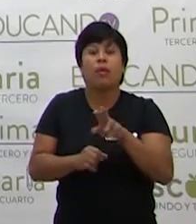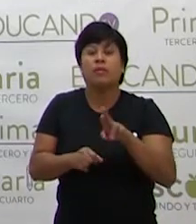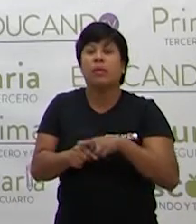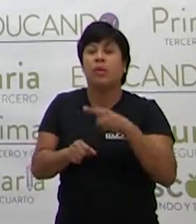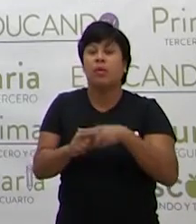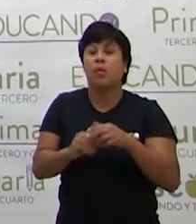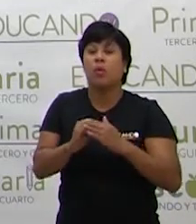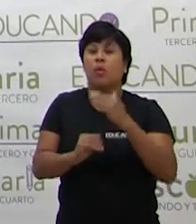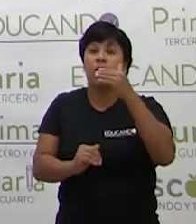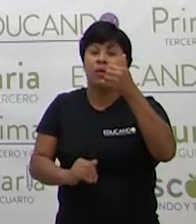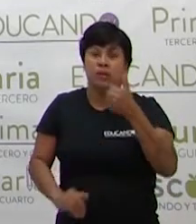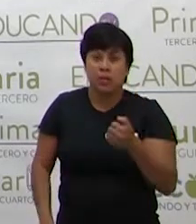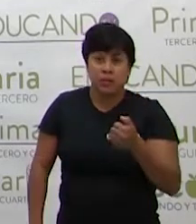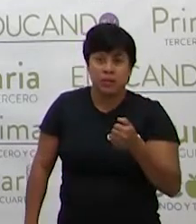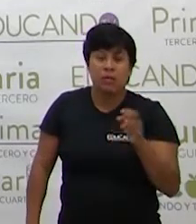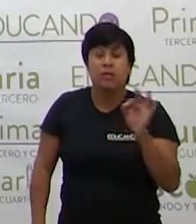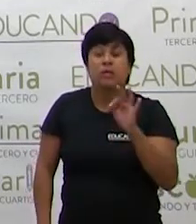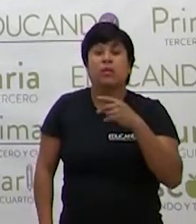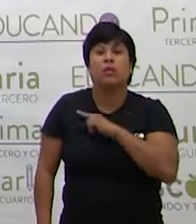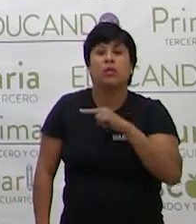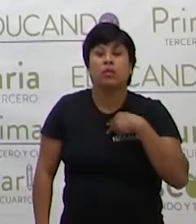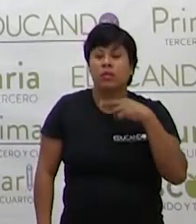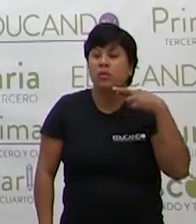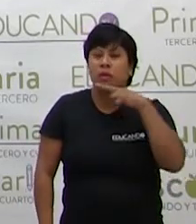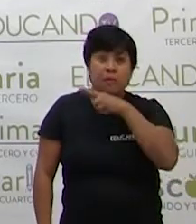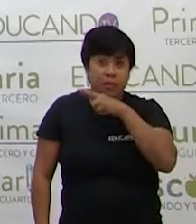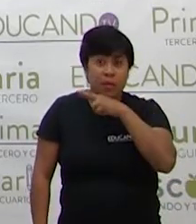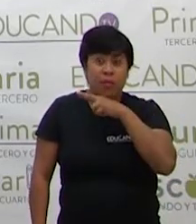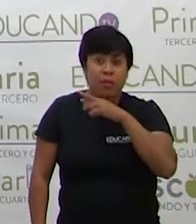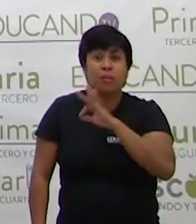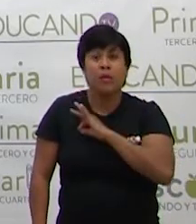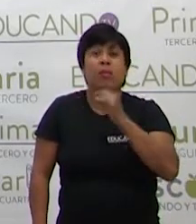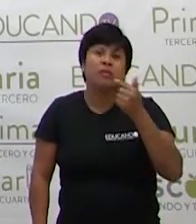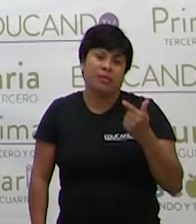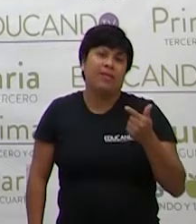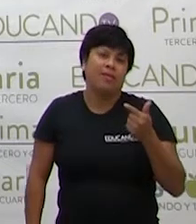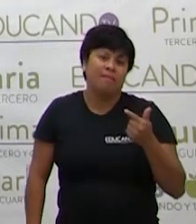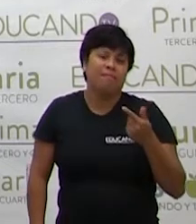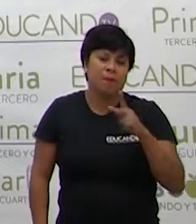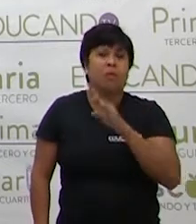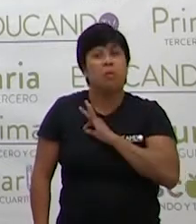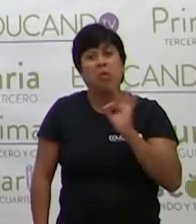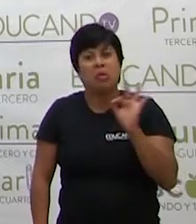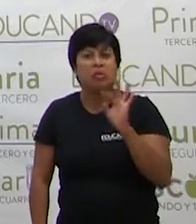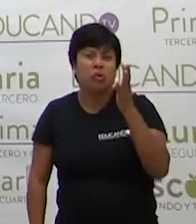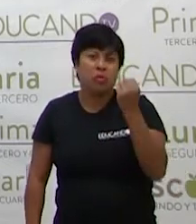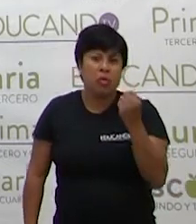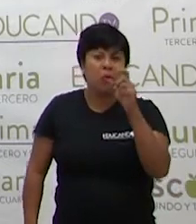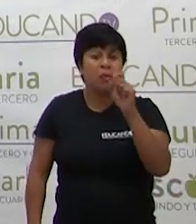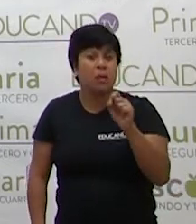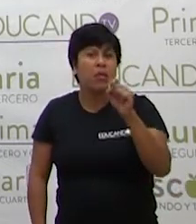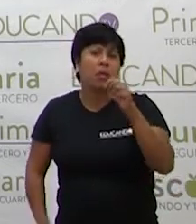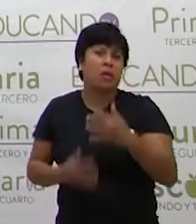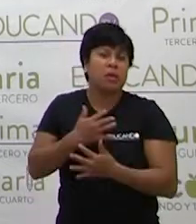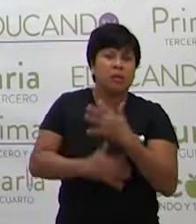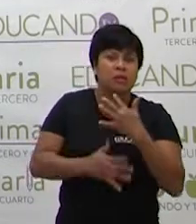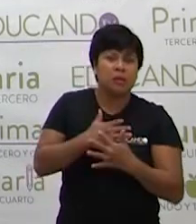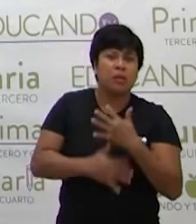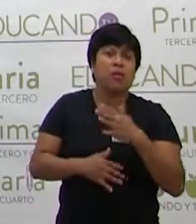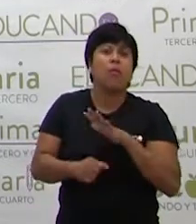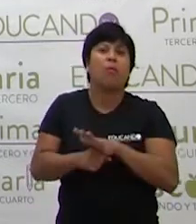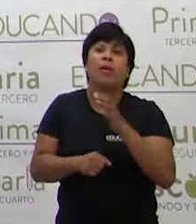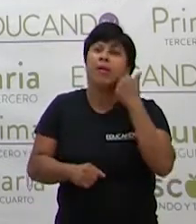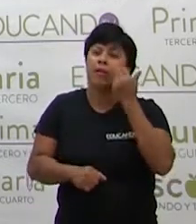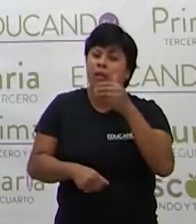6? Pues si nos vamos al inmediato sería 7, pero también puede ser 9, puede ser 20, puede ser 15,